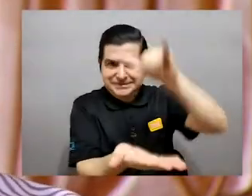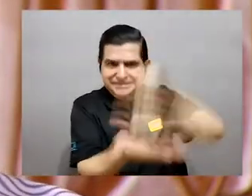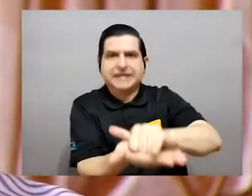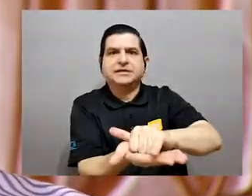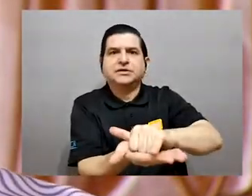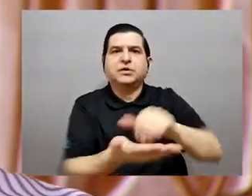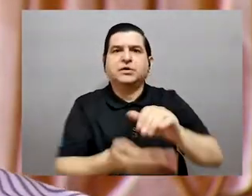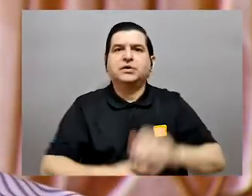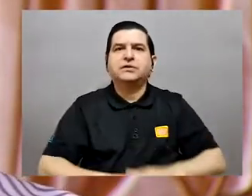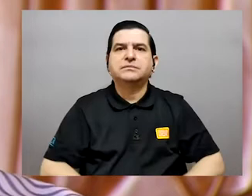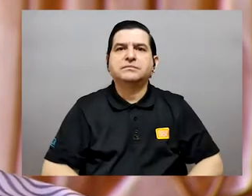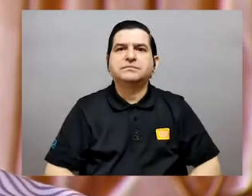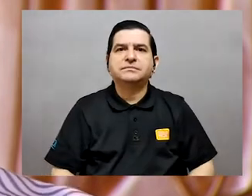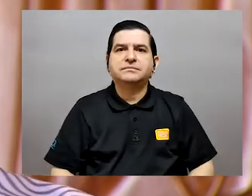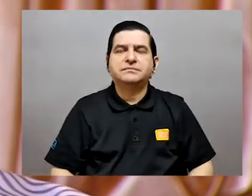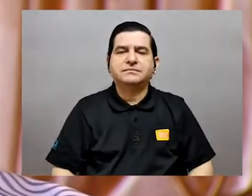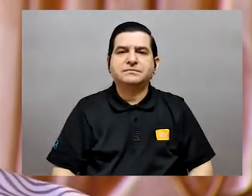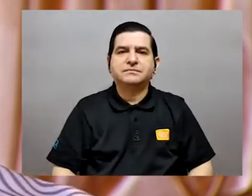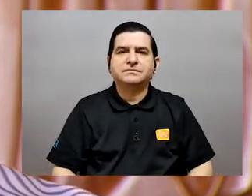famoso